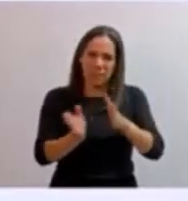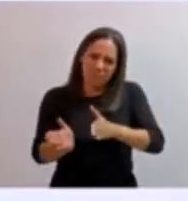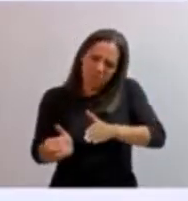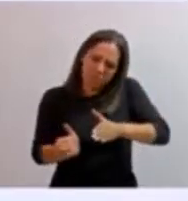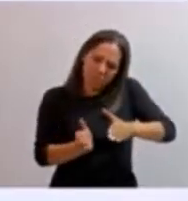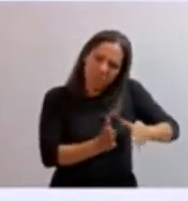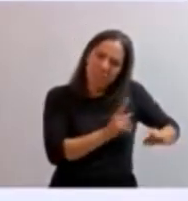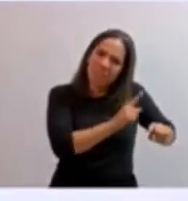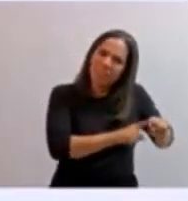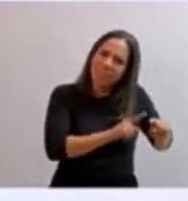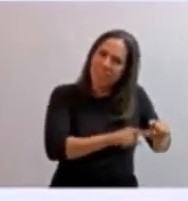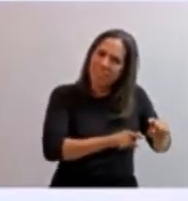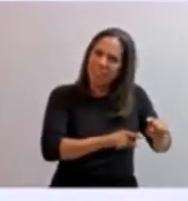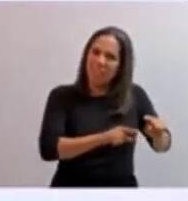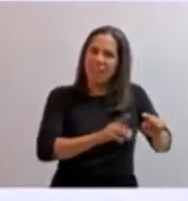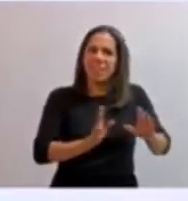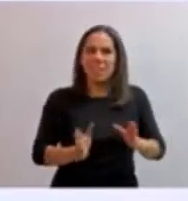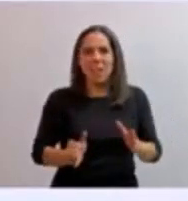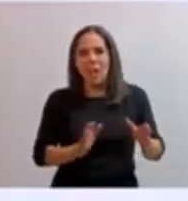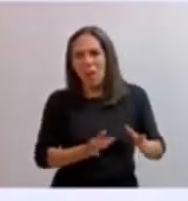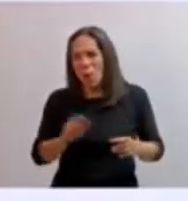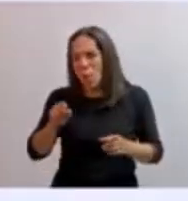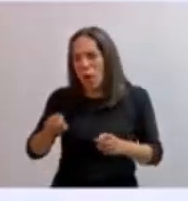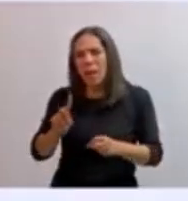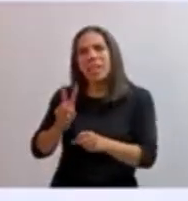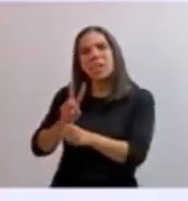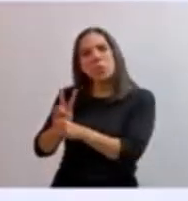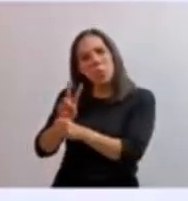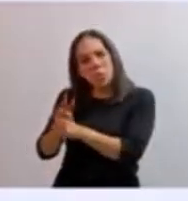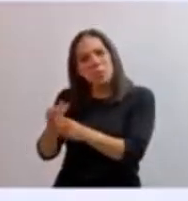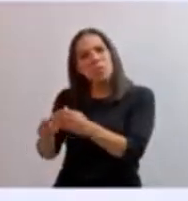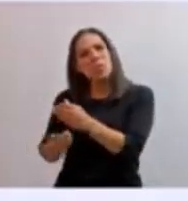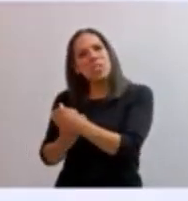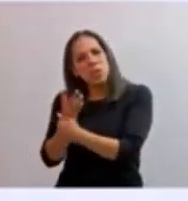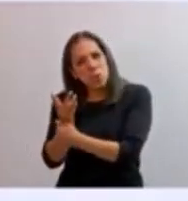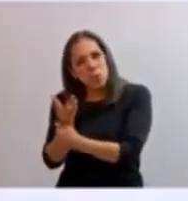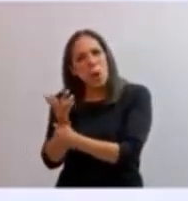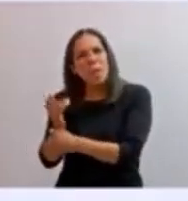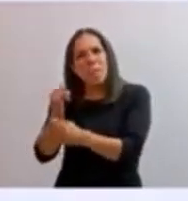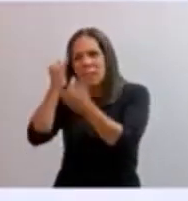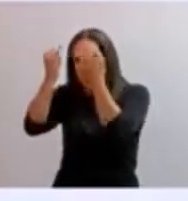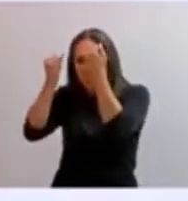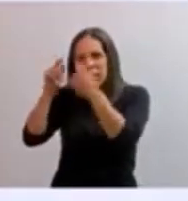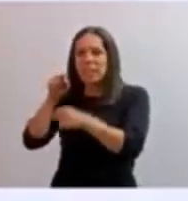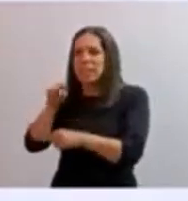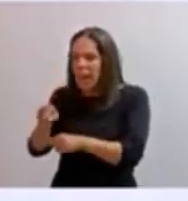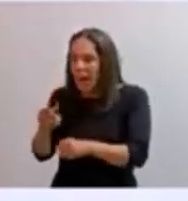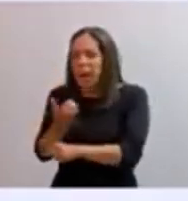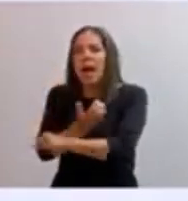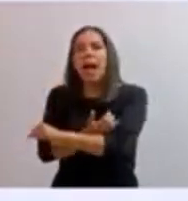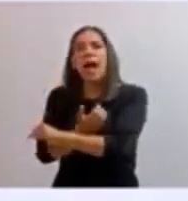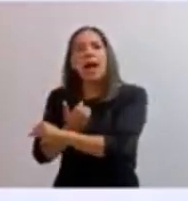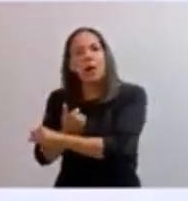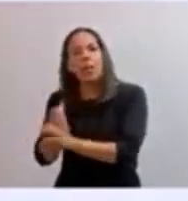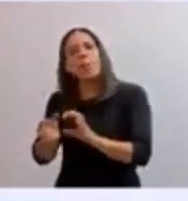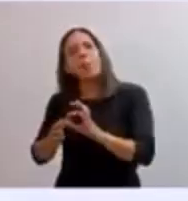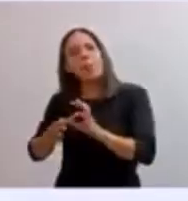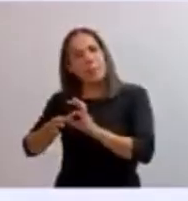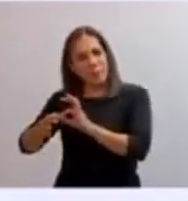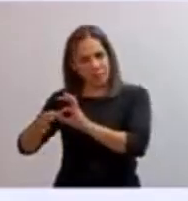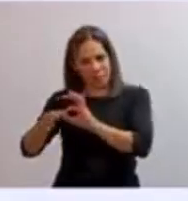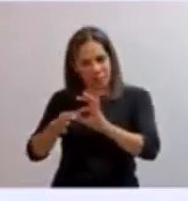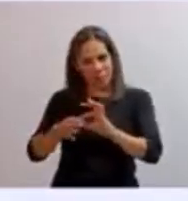de acompañamiento compartida de esos saberes que están fluyendo en todo el ambiente,